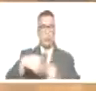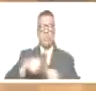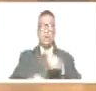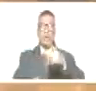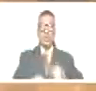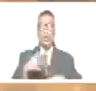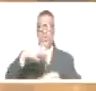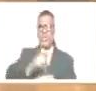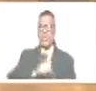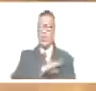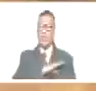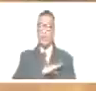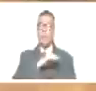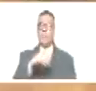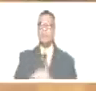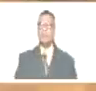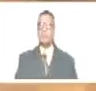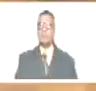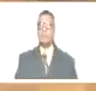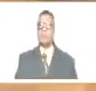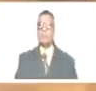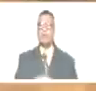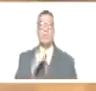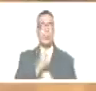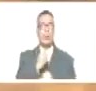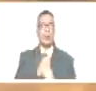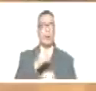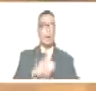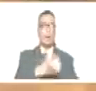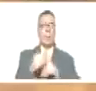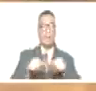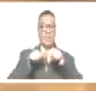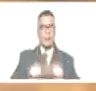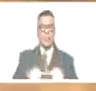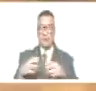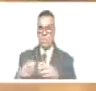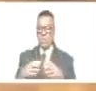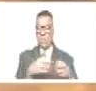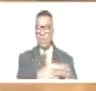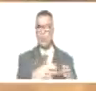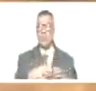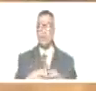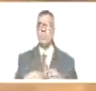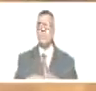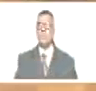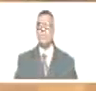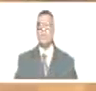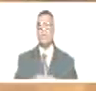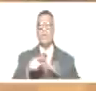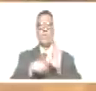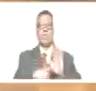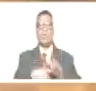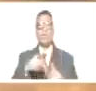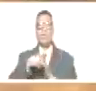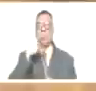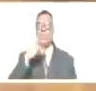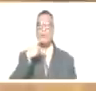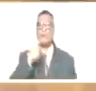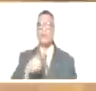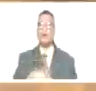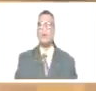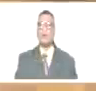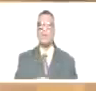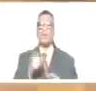mío, y en función de eso mantengo grupos, sostengo opiniones, monto